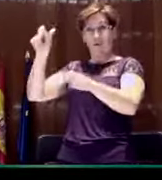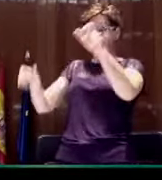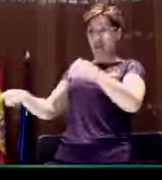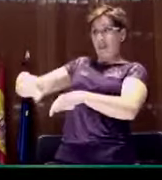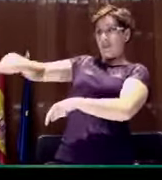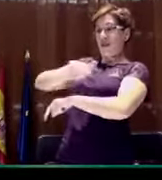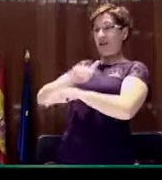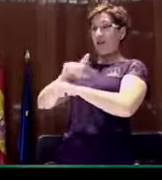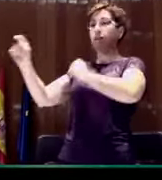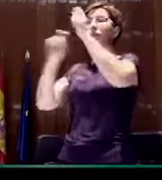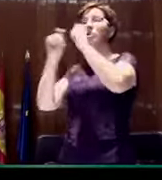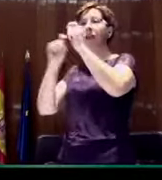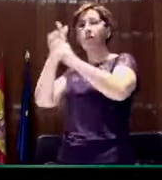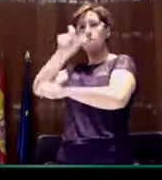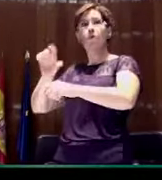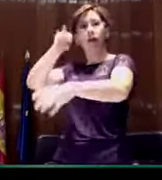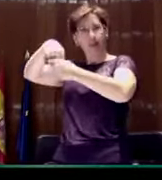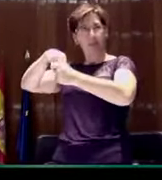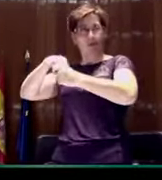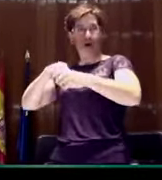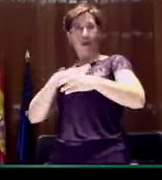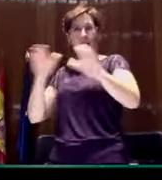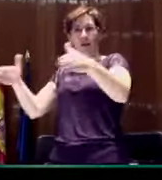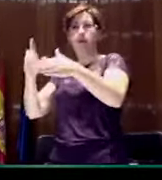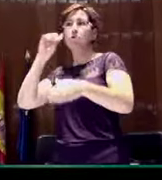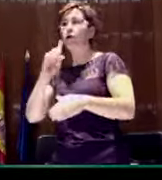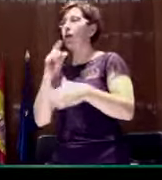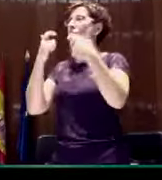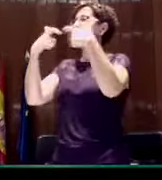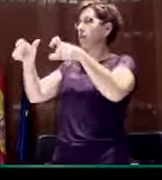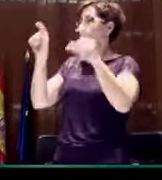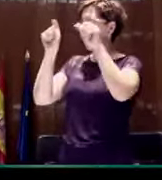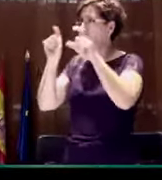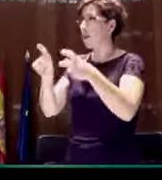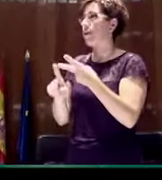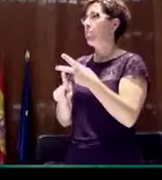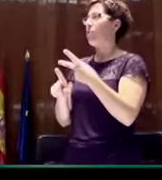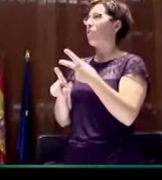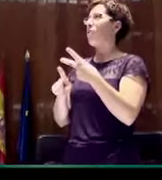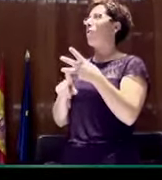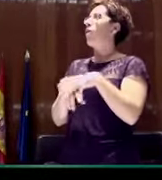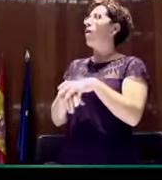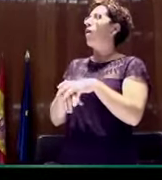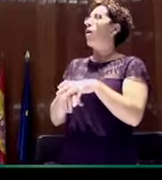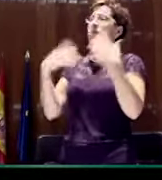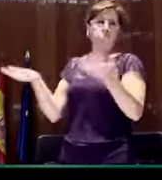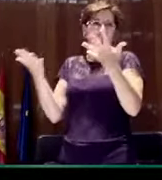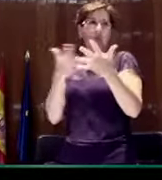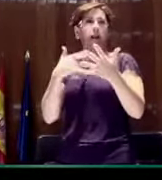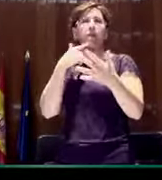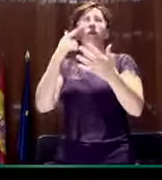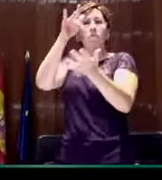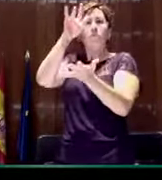mundo de la sordera, me entrevisté con personas del sector educativo, de educación, de un poco para